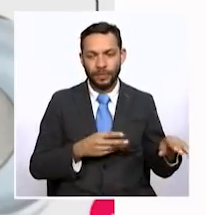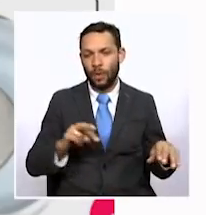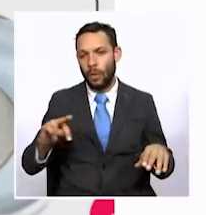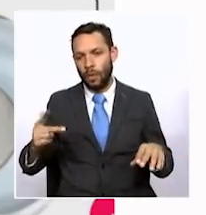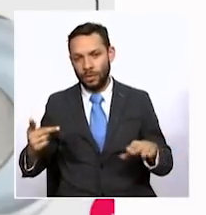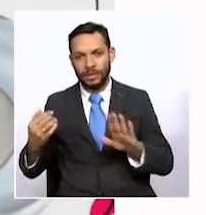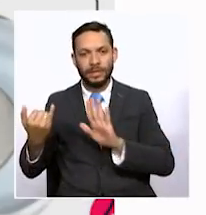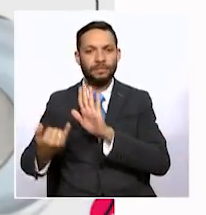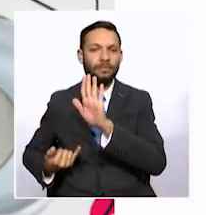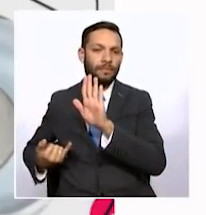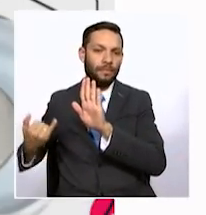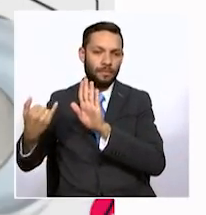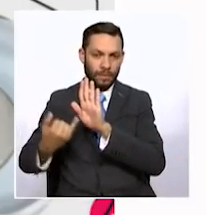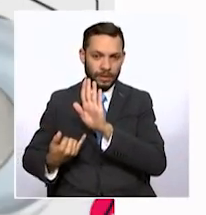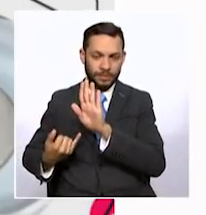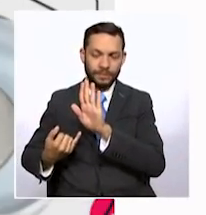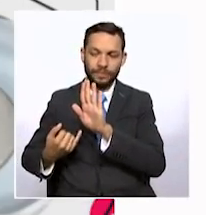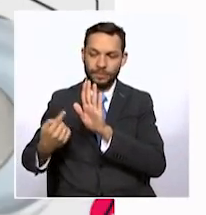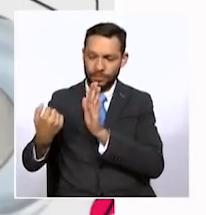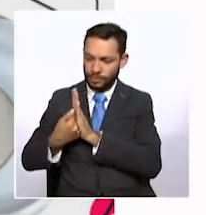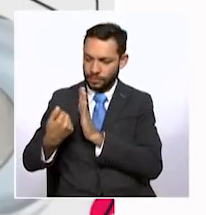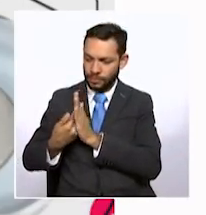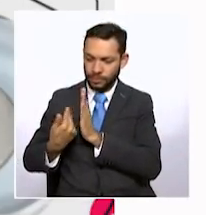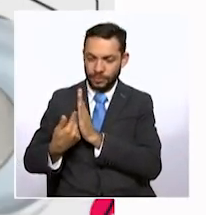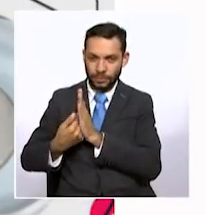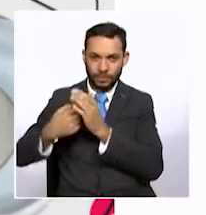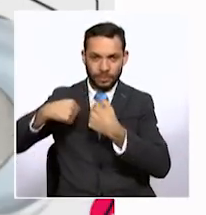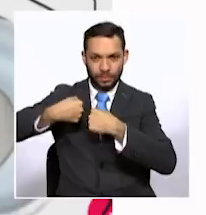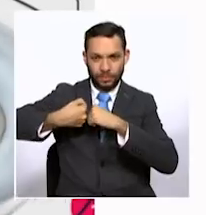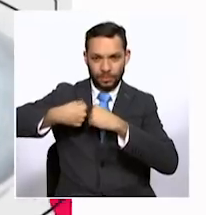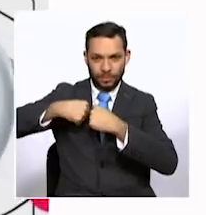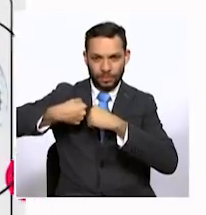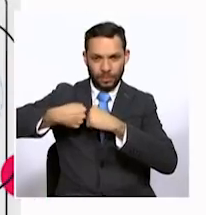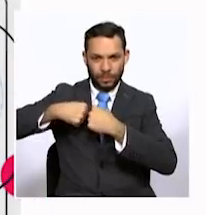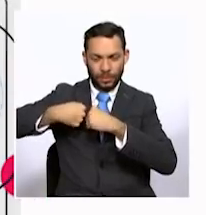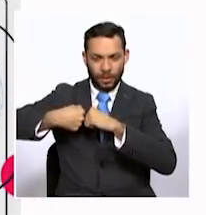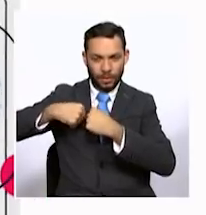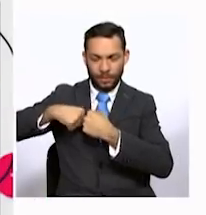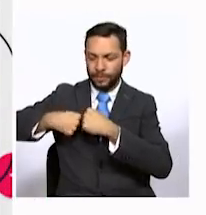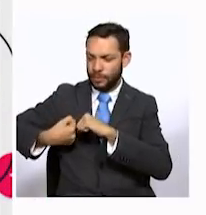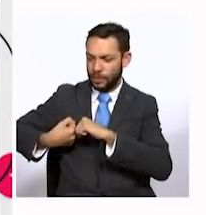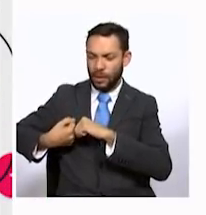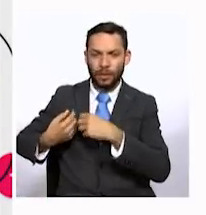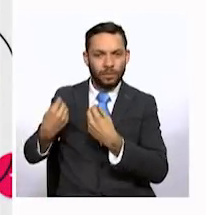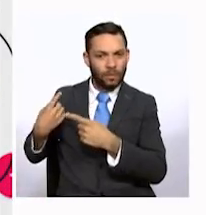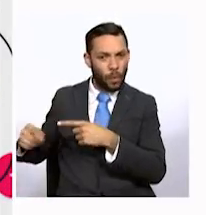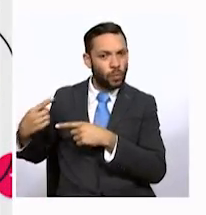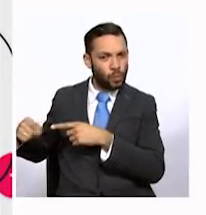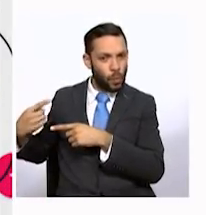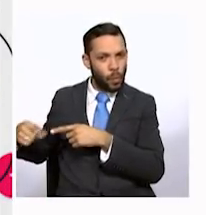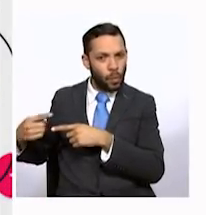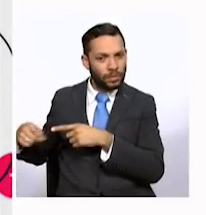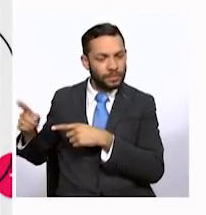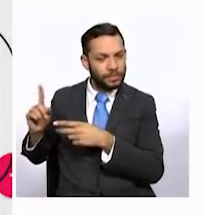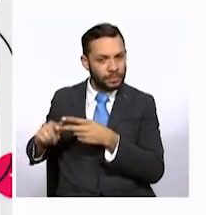que vemos acá, Sí. en esta rodilla, que es como un corte transversal, Exacto. Aquí hay una cantidad de